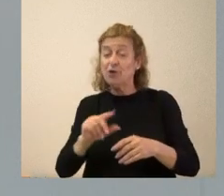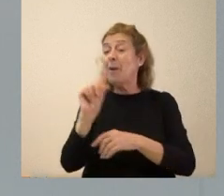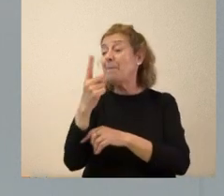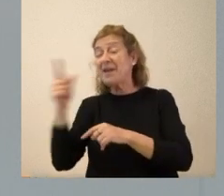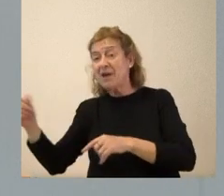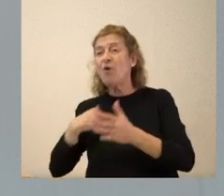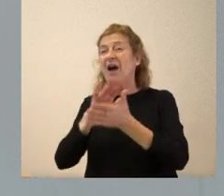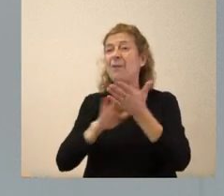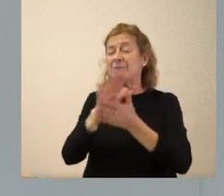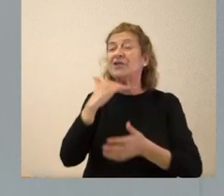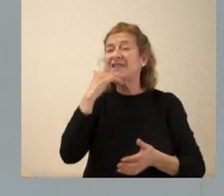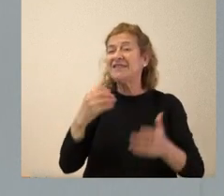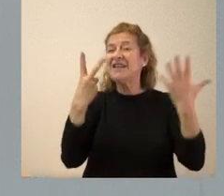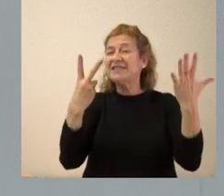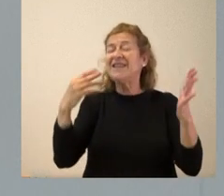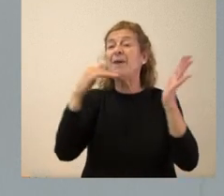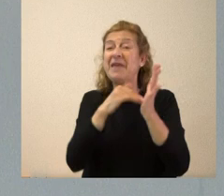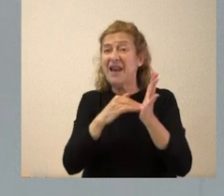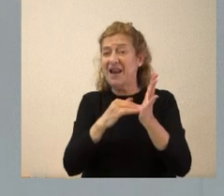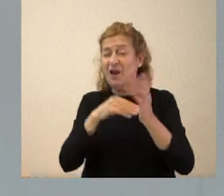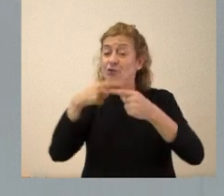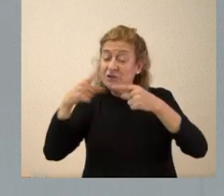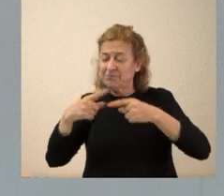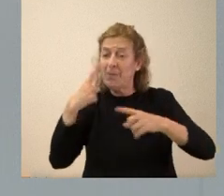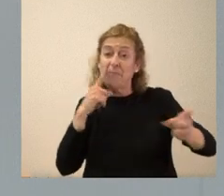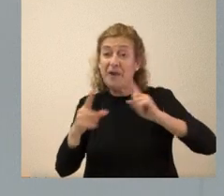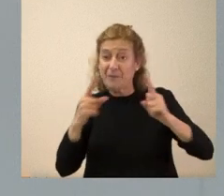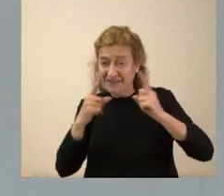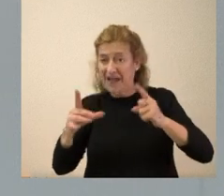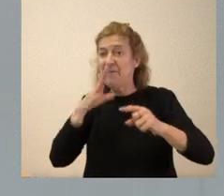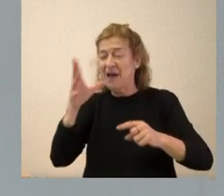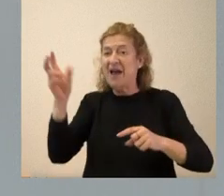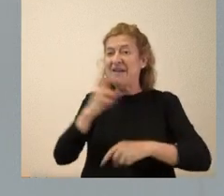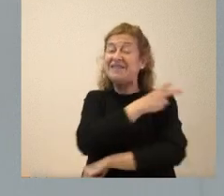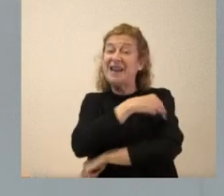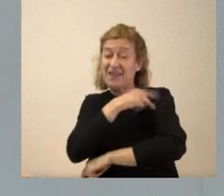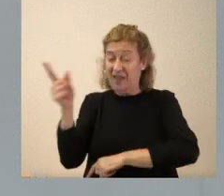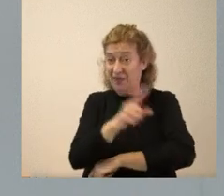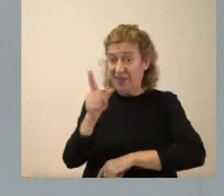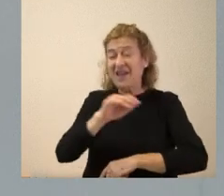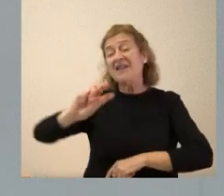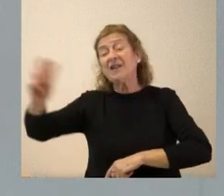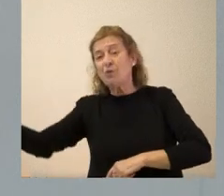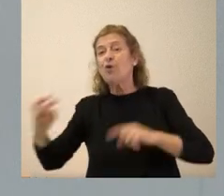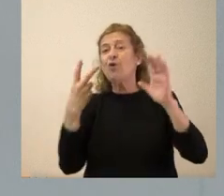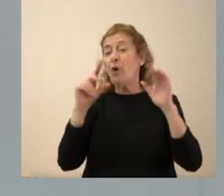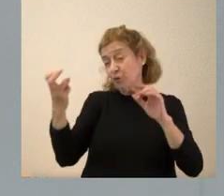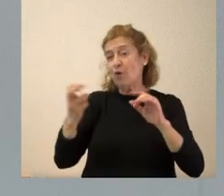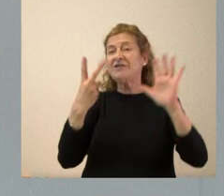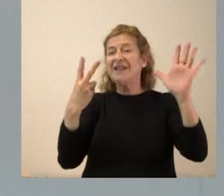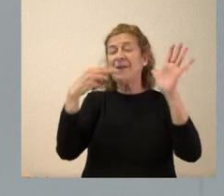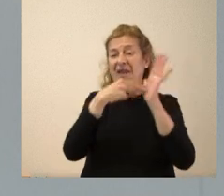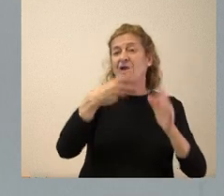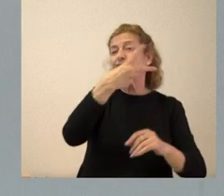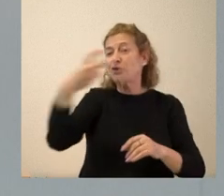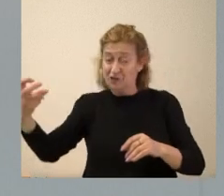casi 7.000 procesos previstos desde el punto de vista de intervenciones sanitarias y en el segundo 7.200 procesos previstos